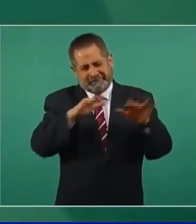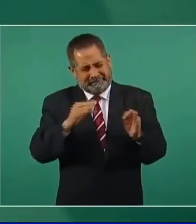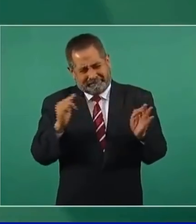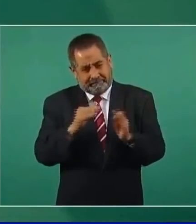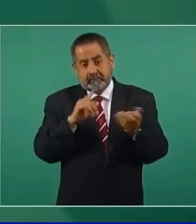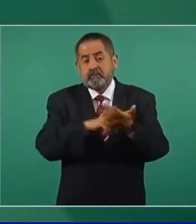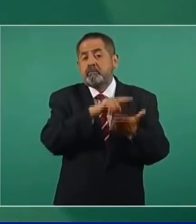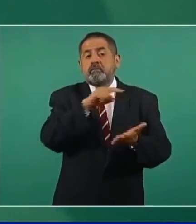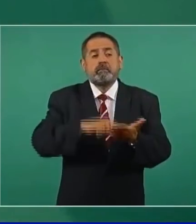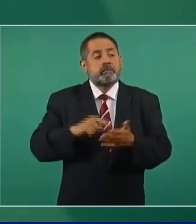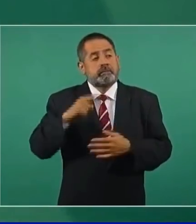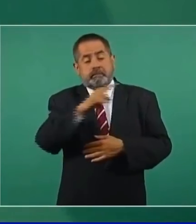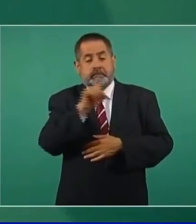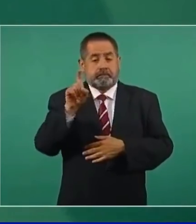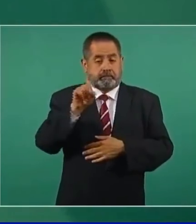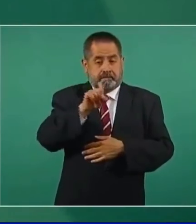Texas,